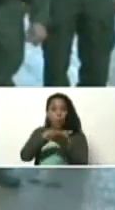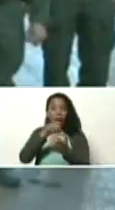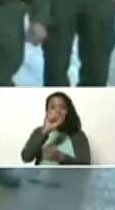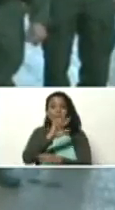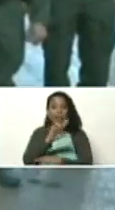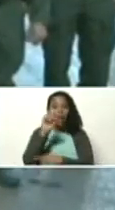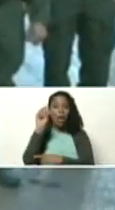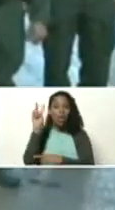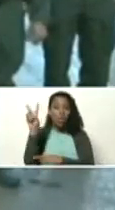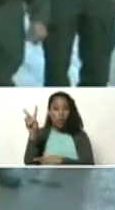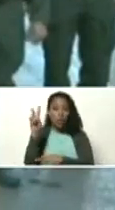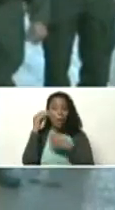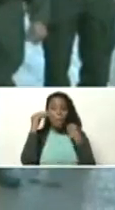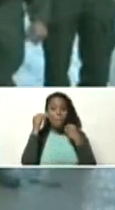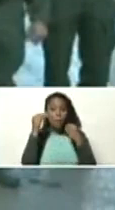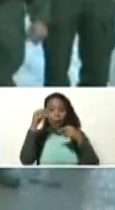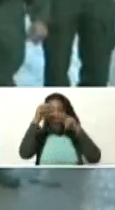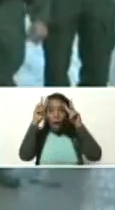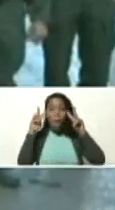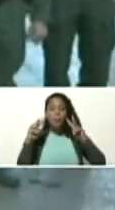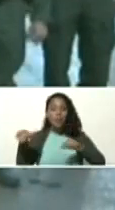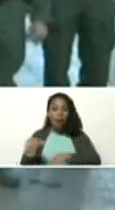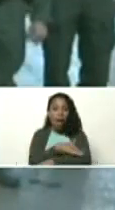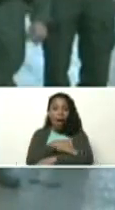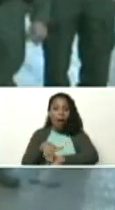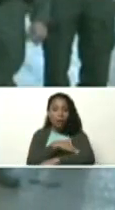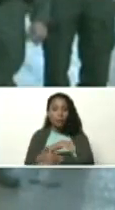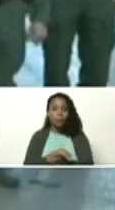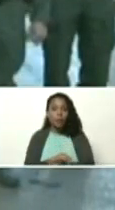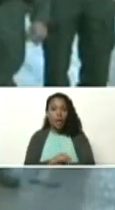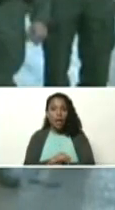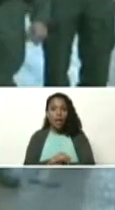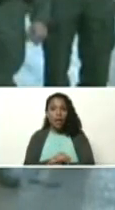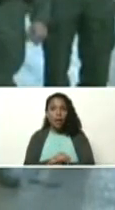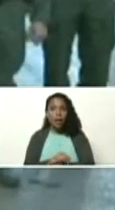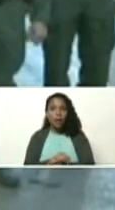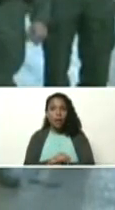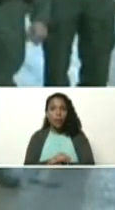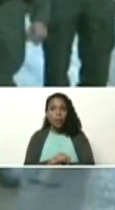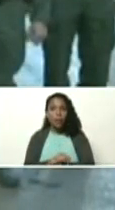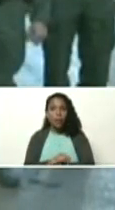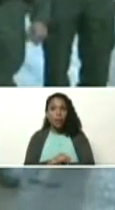32 volquetas para la limpieza de las vías. Aquí la